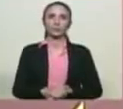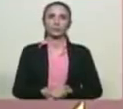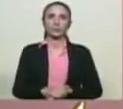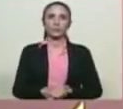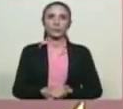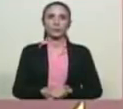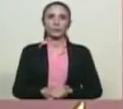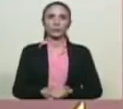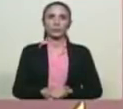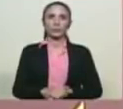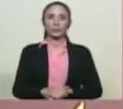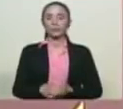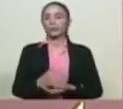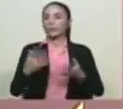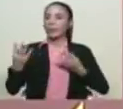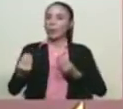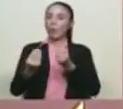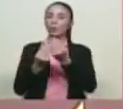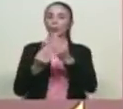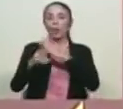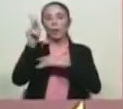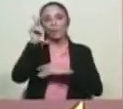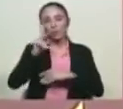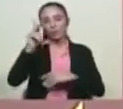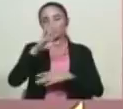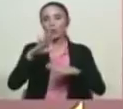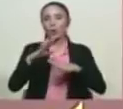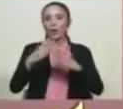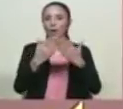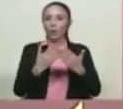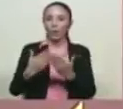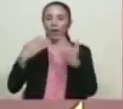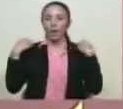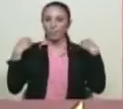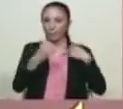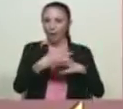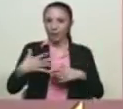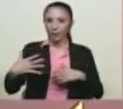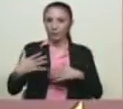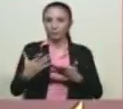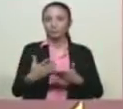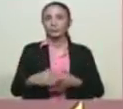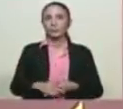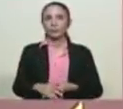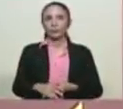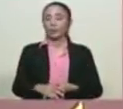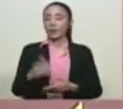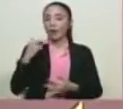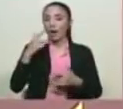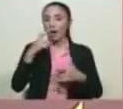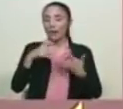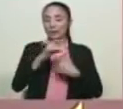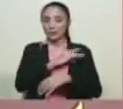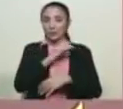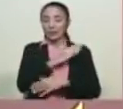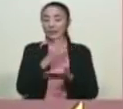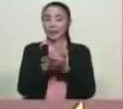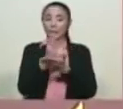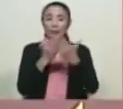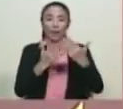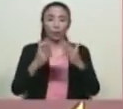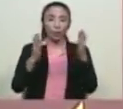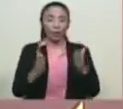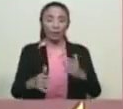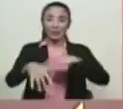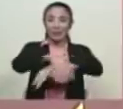Bueno, un compañero también, profesor de educación básica. En Chile los estudiantes se la pasan en las calles luchando.